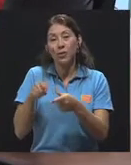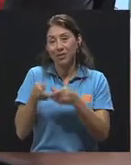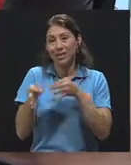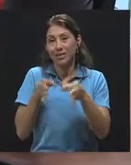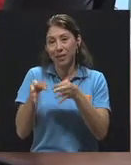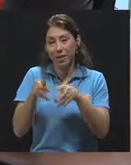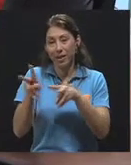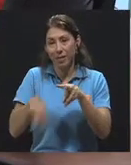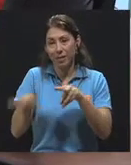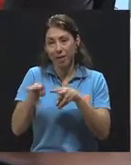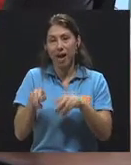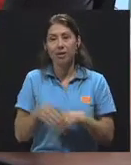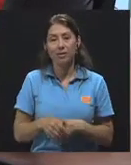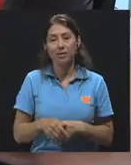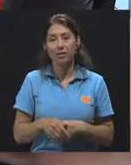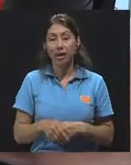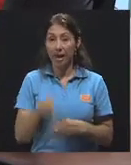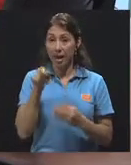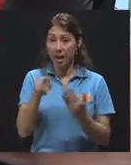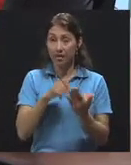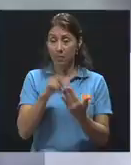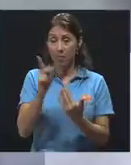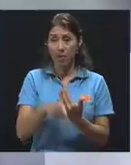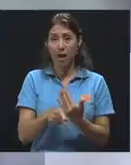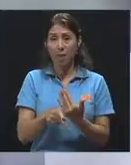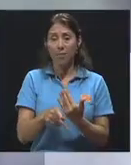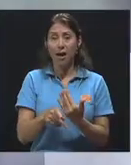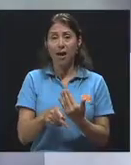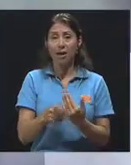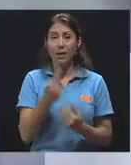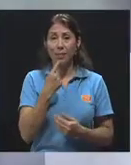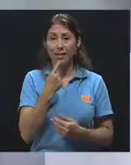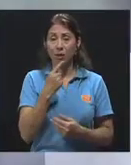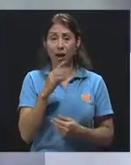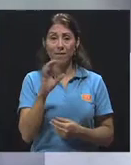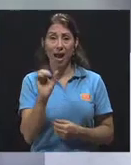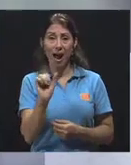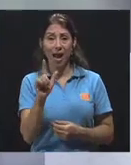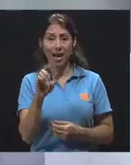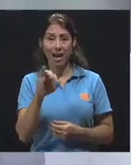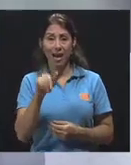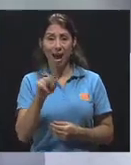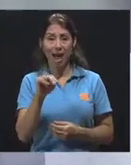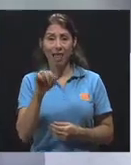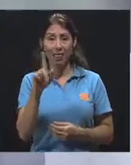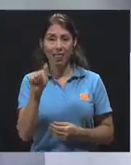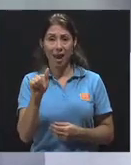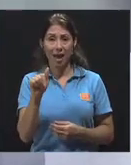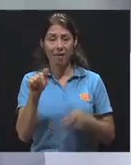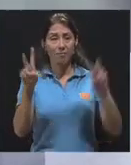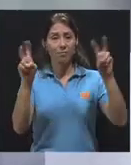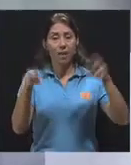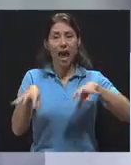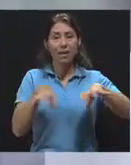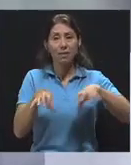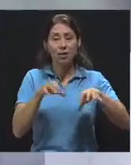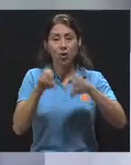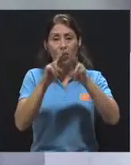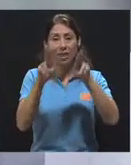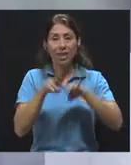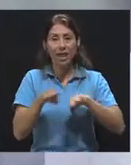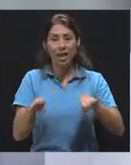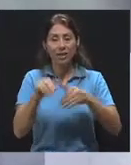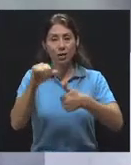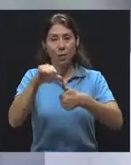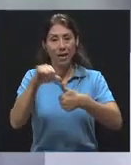las ventajas. Y este, este programa que mencionaba Alejandra de animación digital en